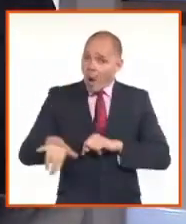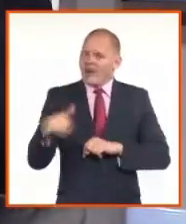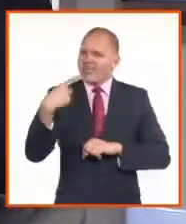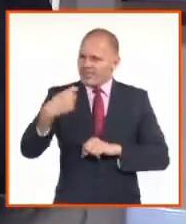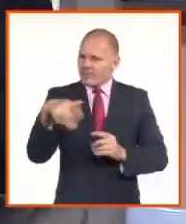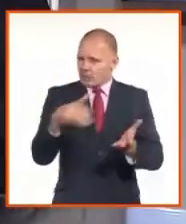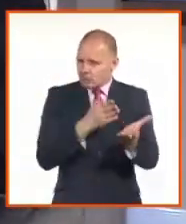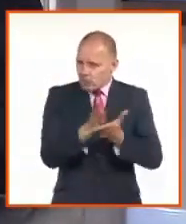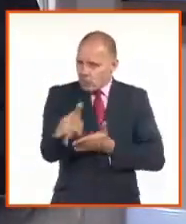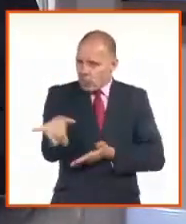incorporando a la 20 etcétera